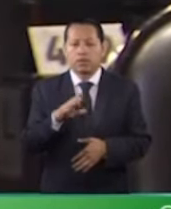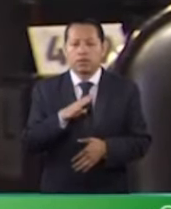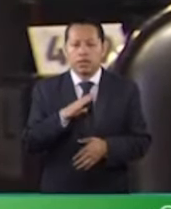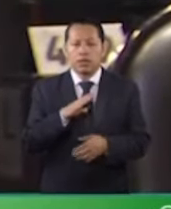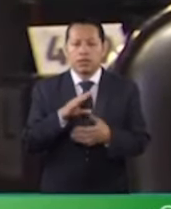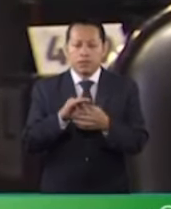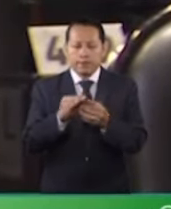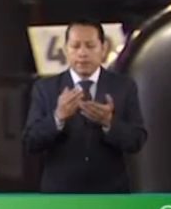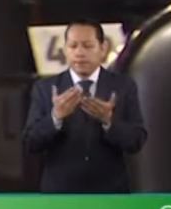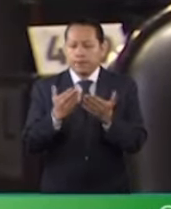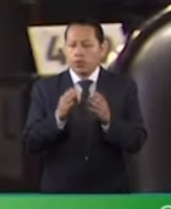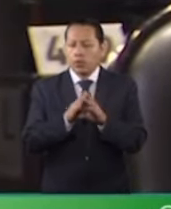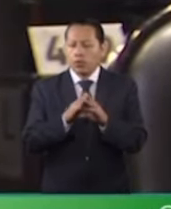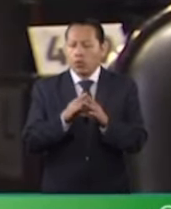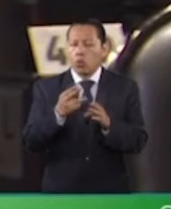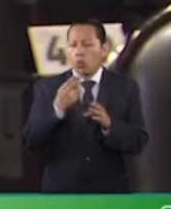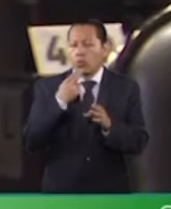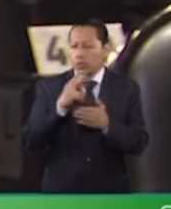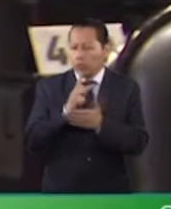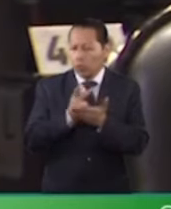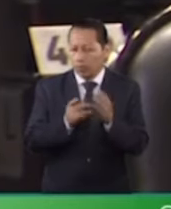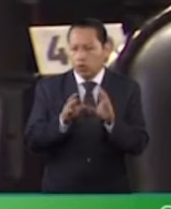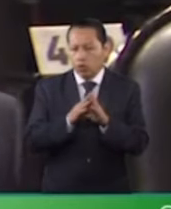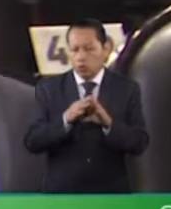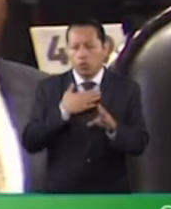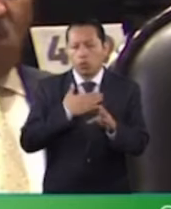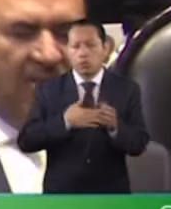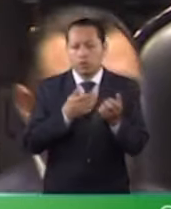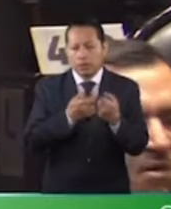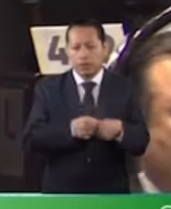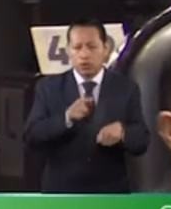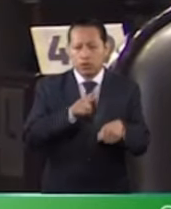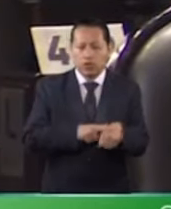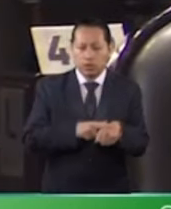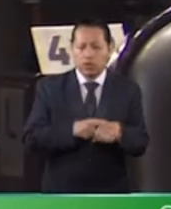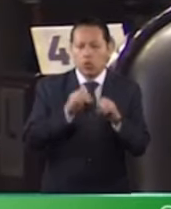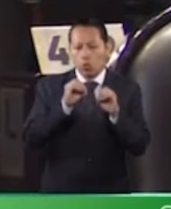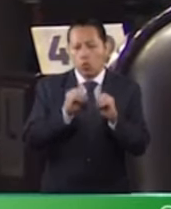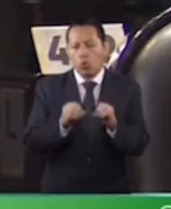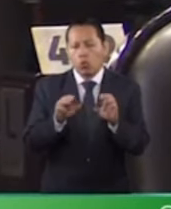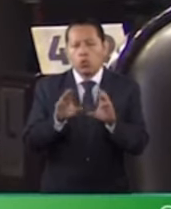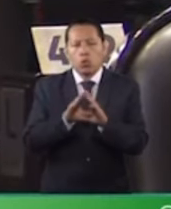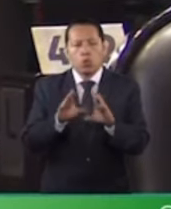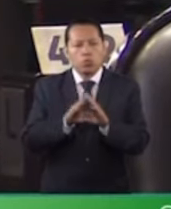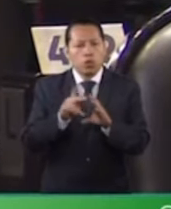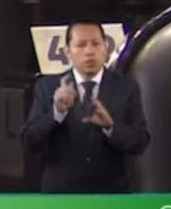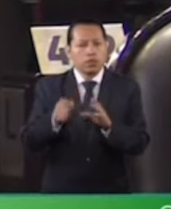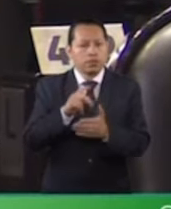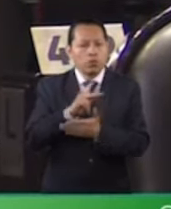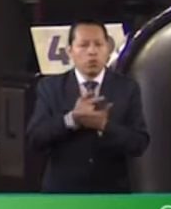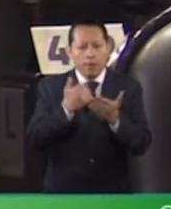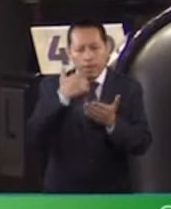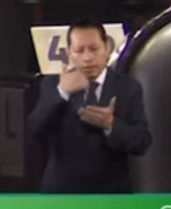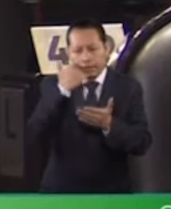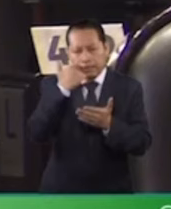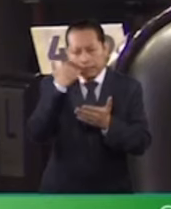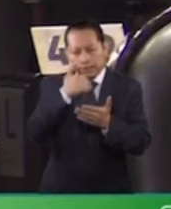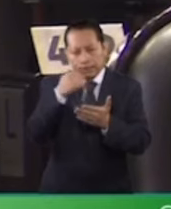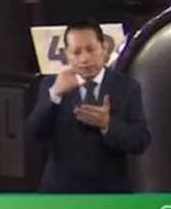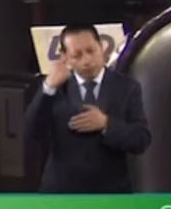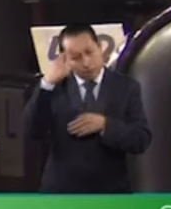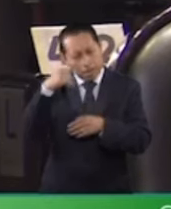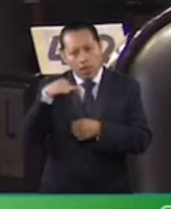entre el uso de programas como justicia social o como programas clientelares